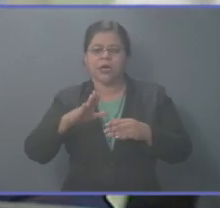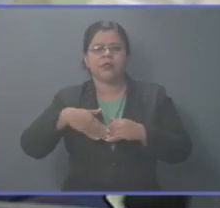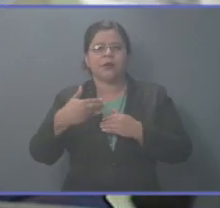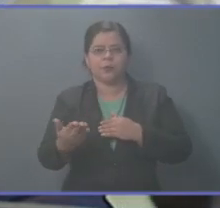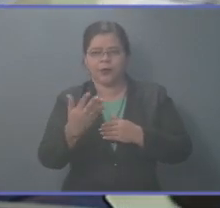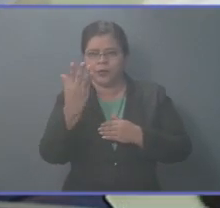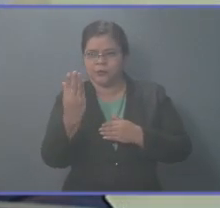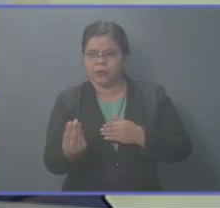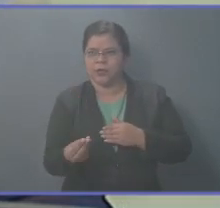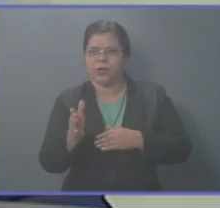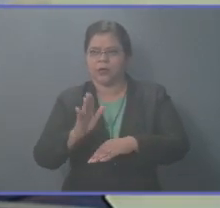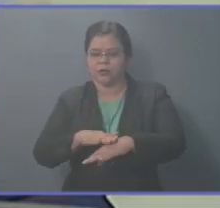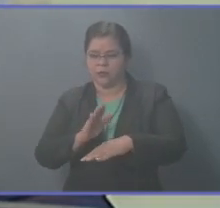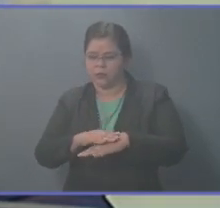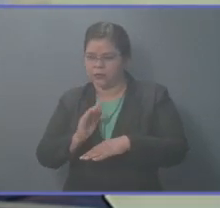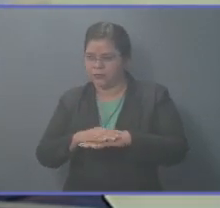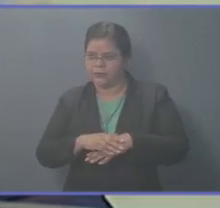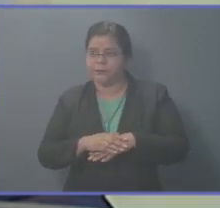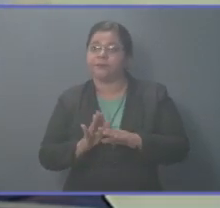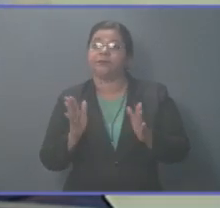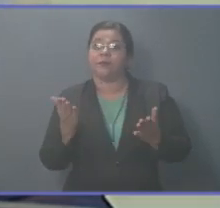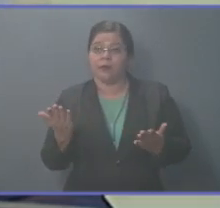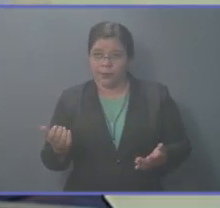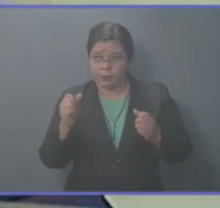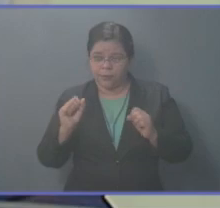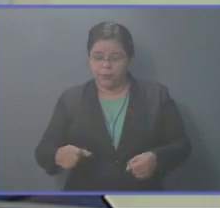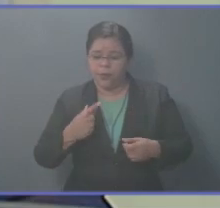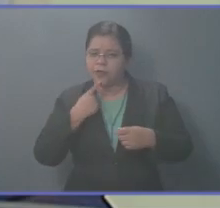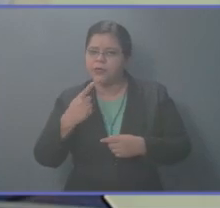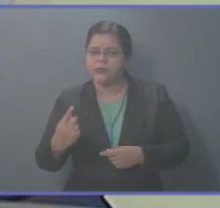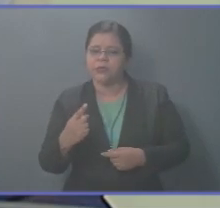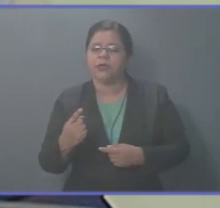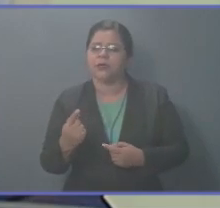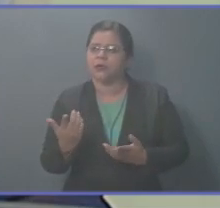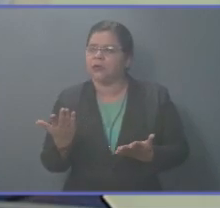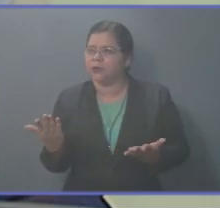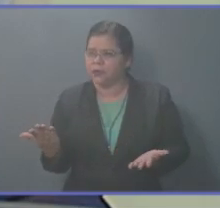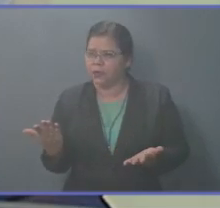de la notificación respectiva para que se pronuncie sobre la